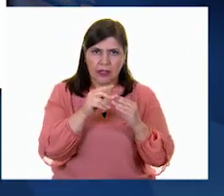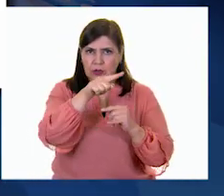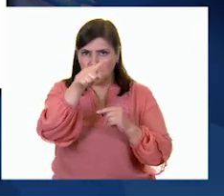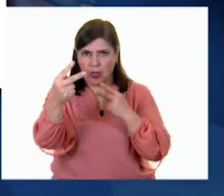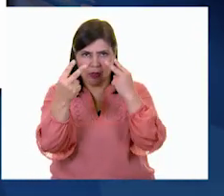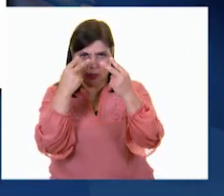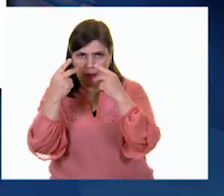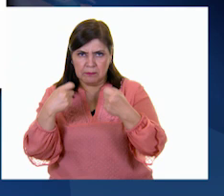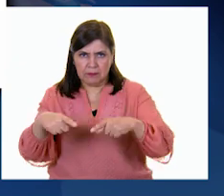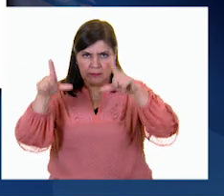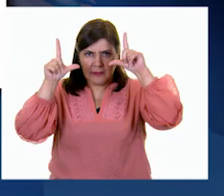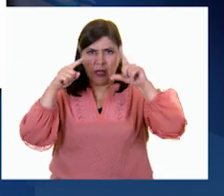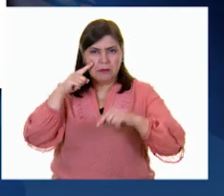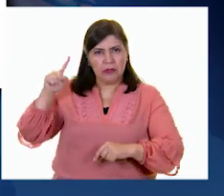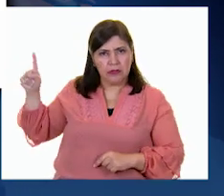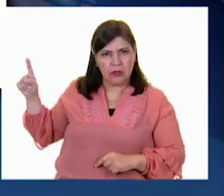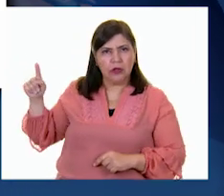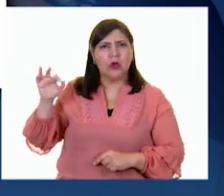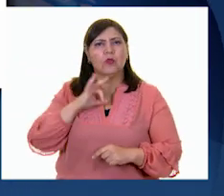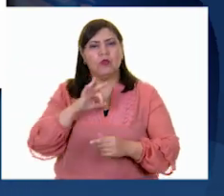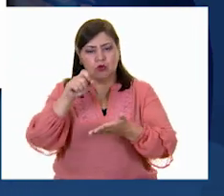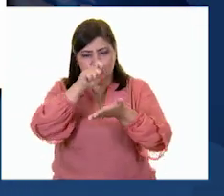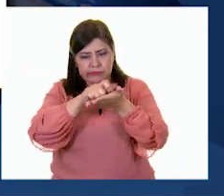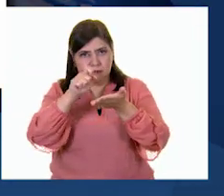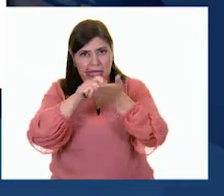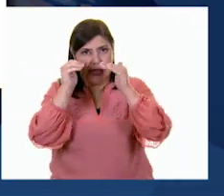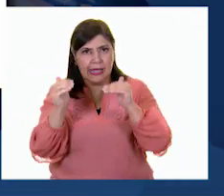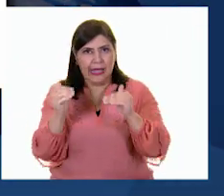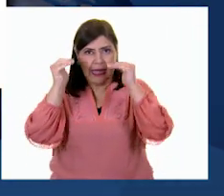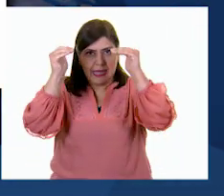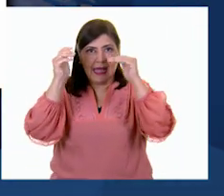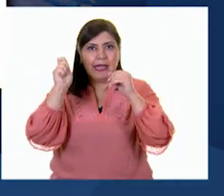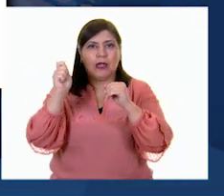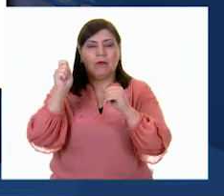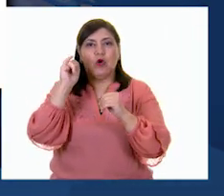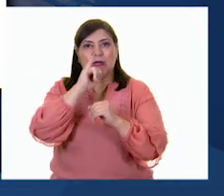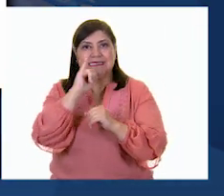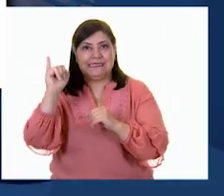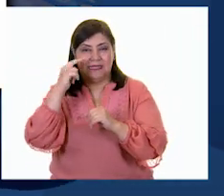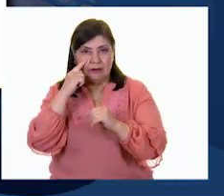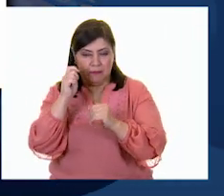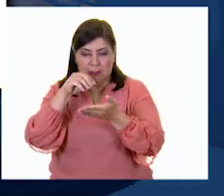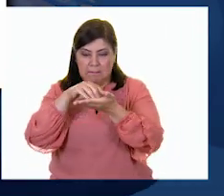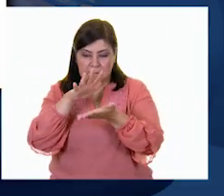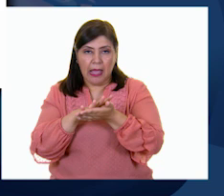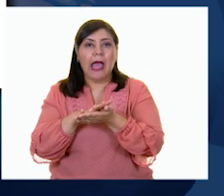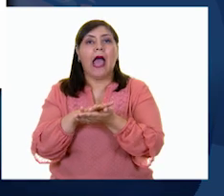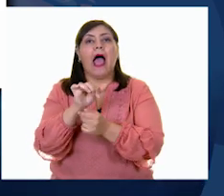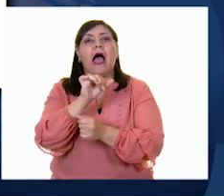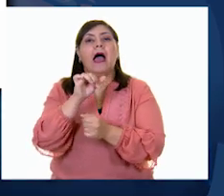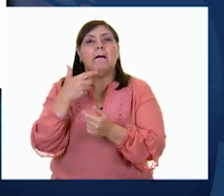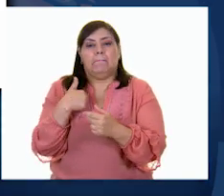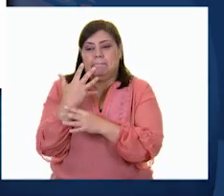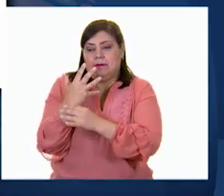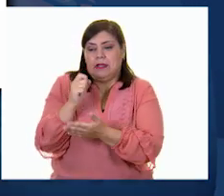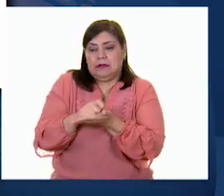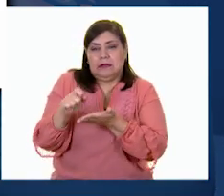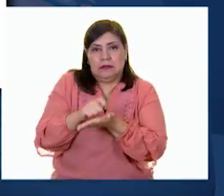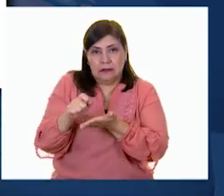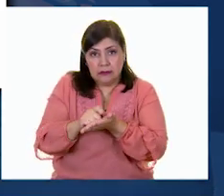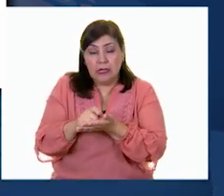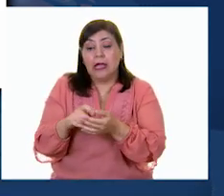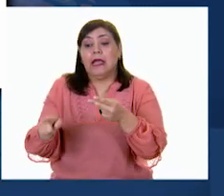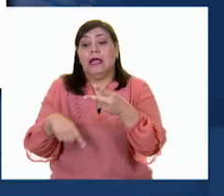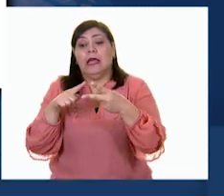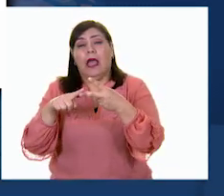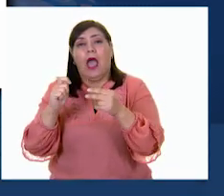ver cómo se debe rotular un sobre. En el extremo superior izquierdo van los datos del remitente y en el inferior derecho